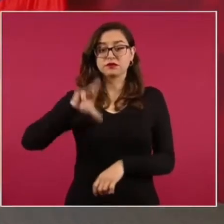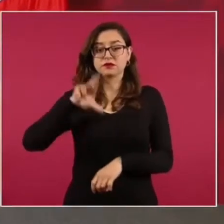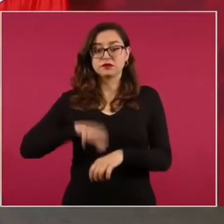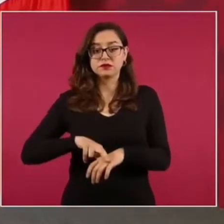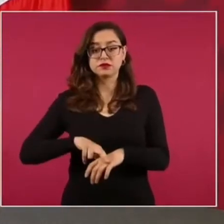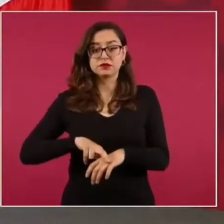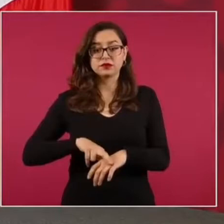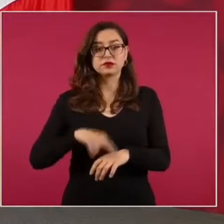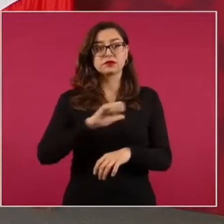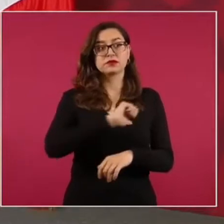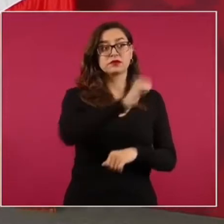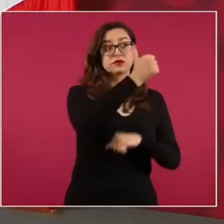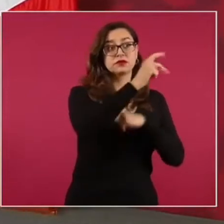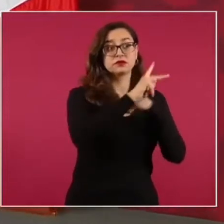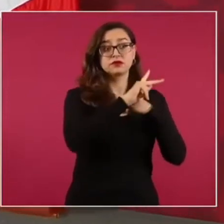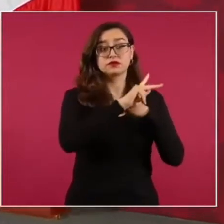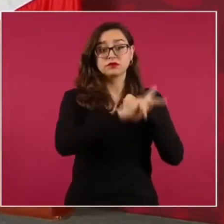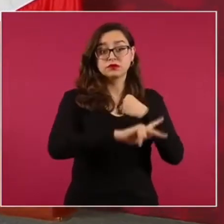celebrar alianza,